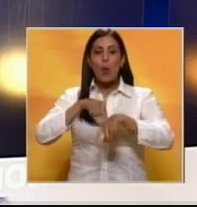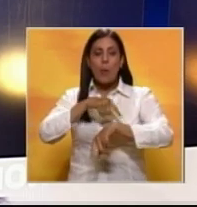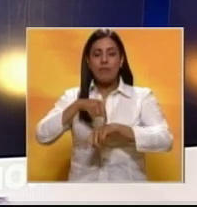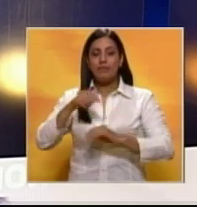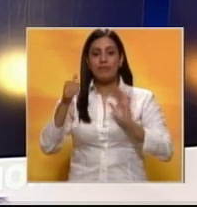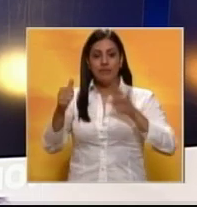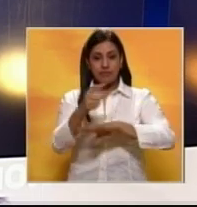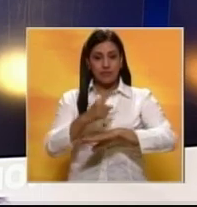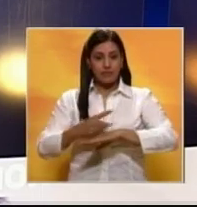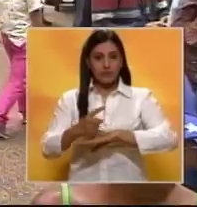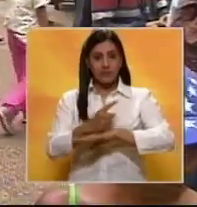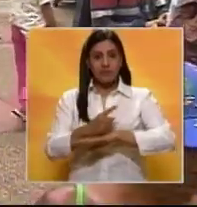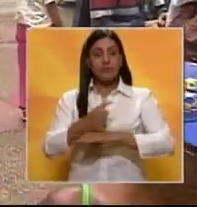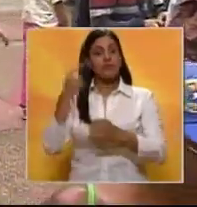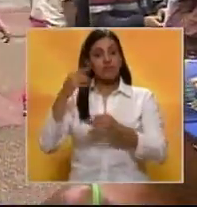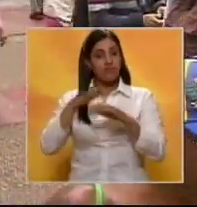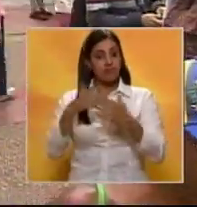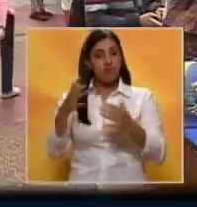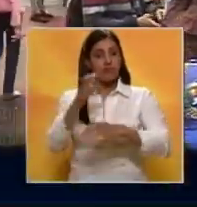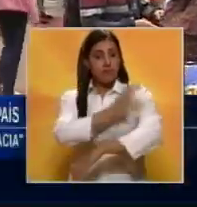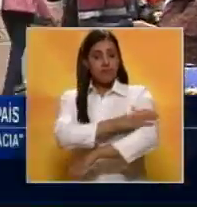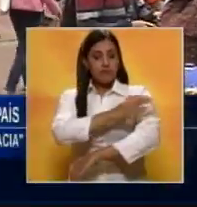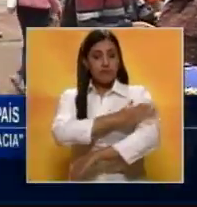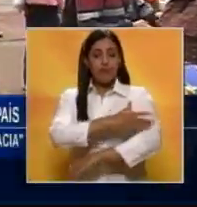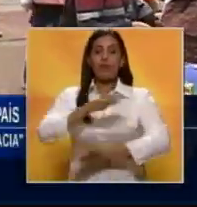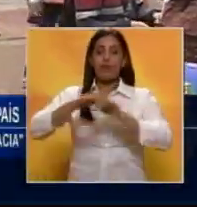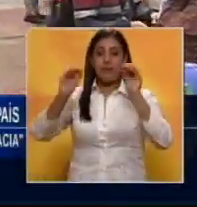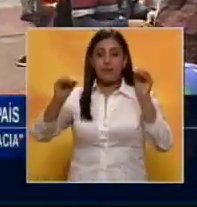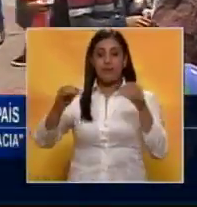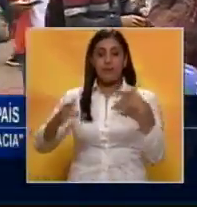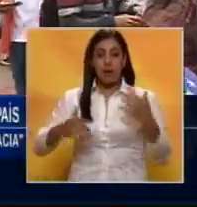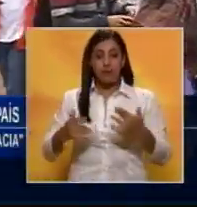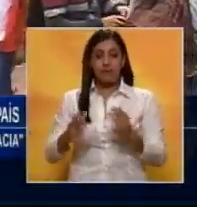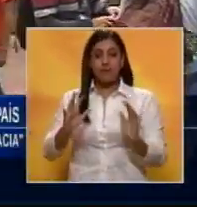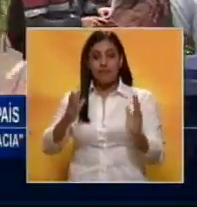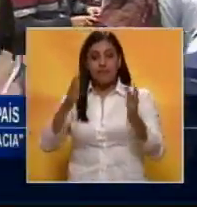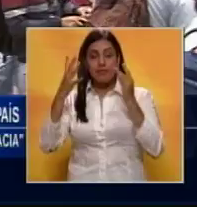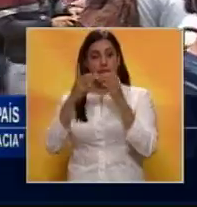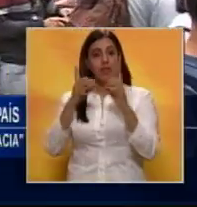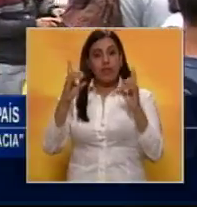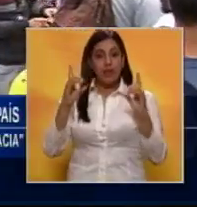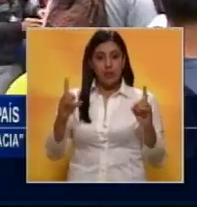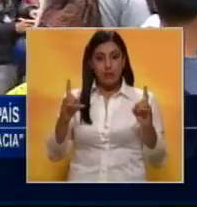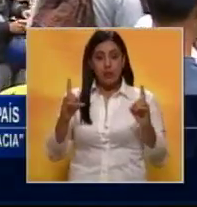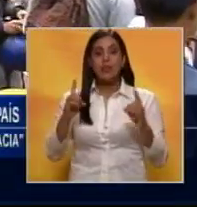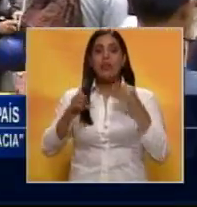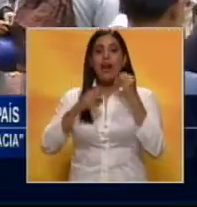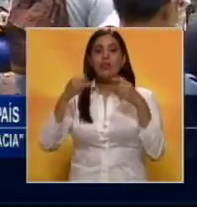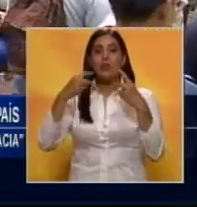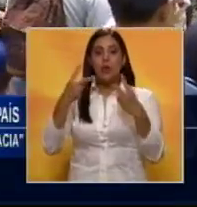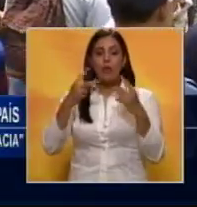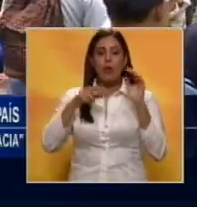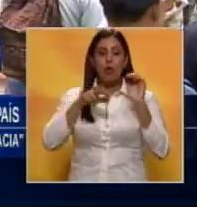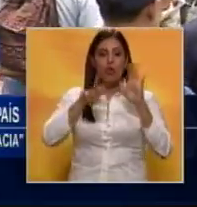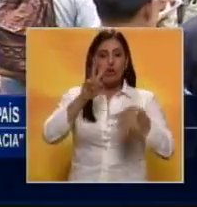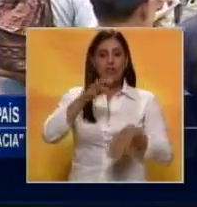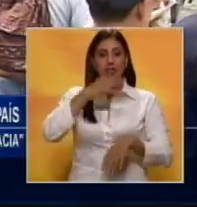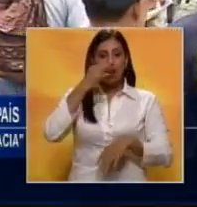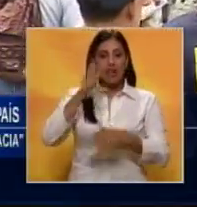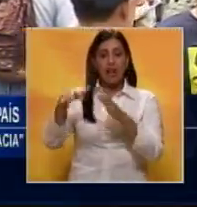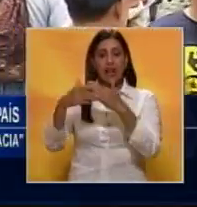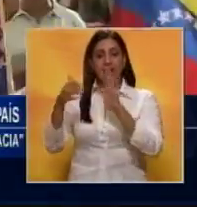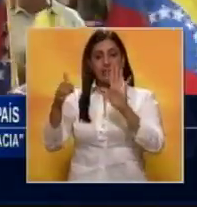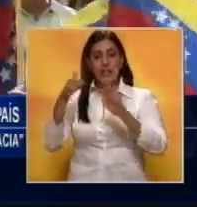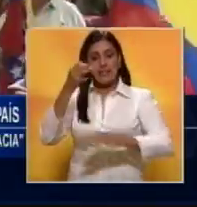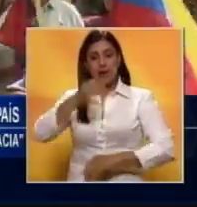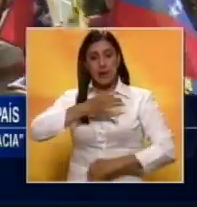duración de 6 horas. La coalición opositora anunció que la actividad por el rescate de la democracia se realizará entre las 12 del mediodía y